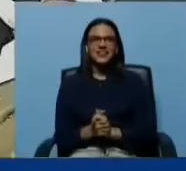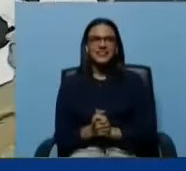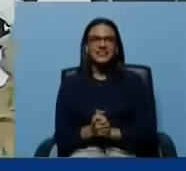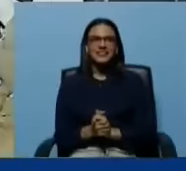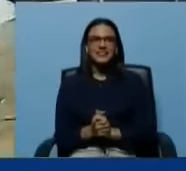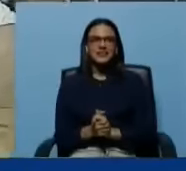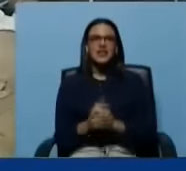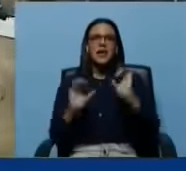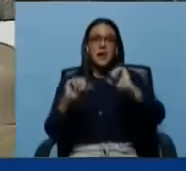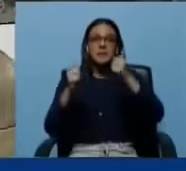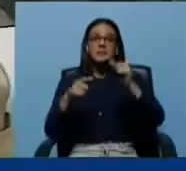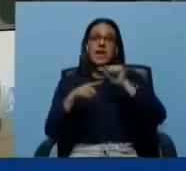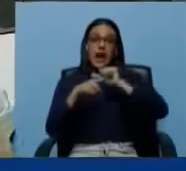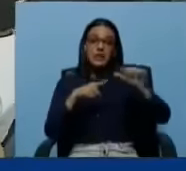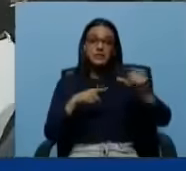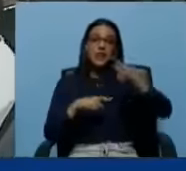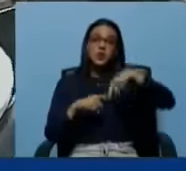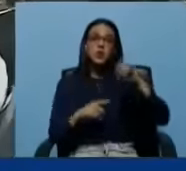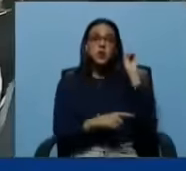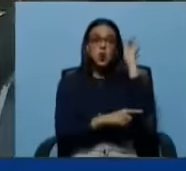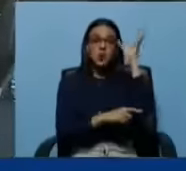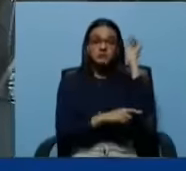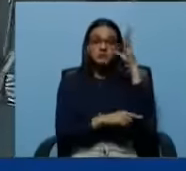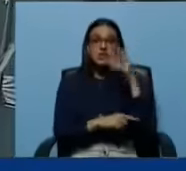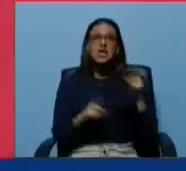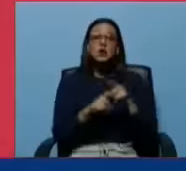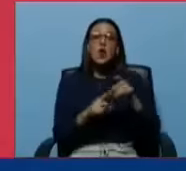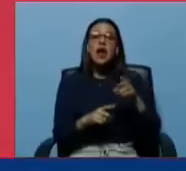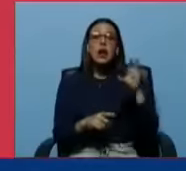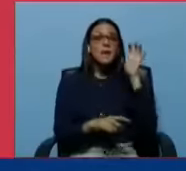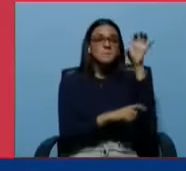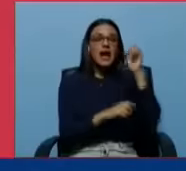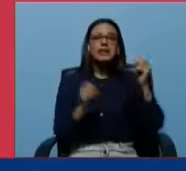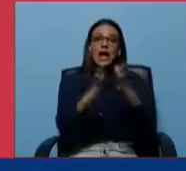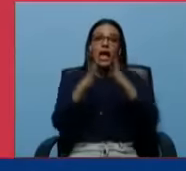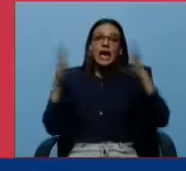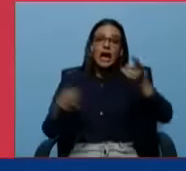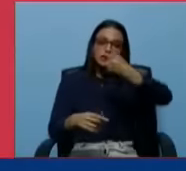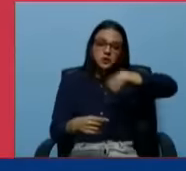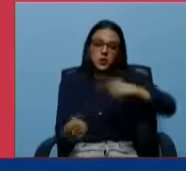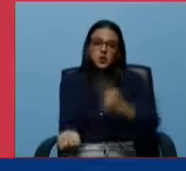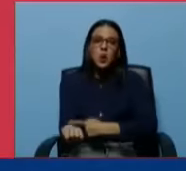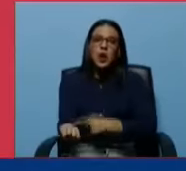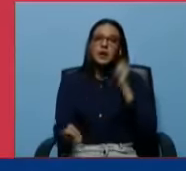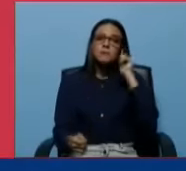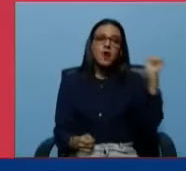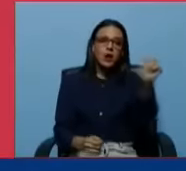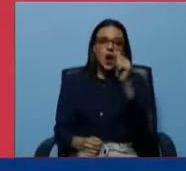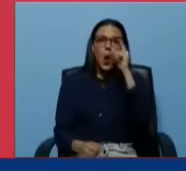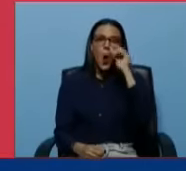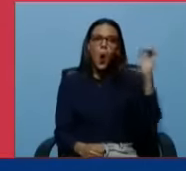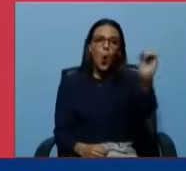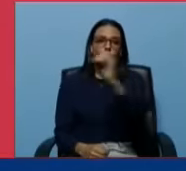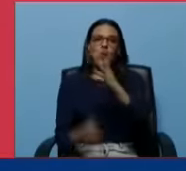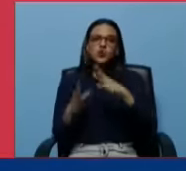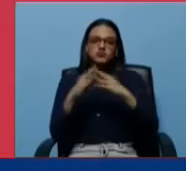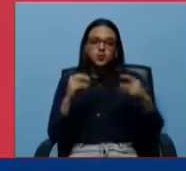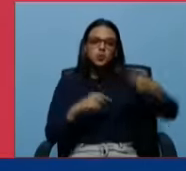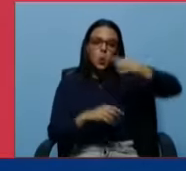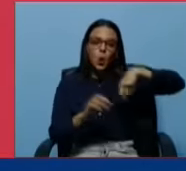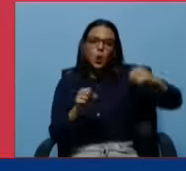cumbre de la patria grande, de nuestros hermanos y hermanos. Ahí viene aterrizando Roosevelt al Kerry.